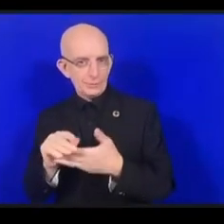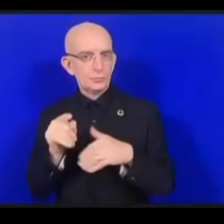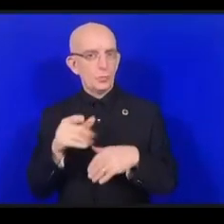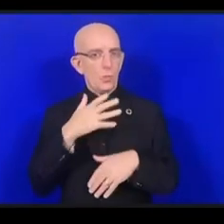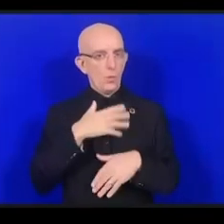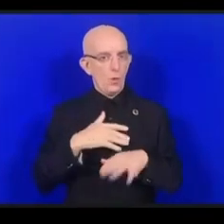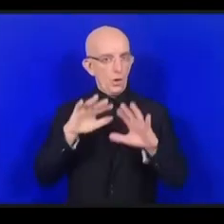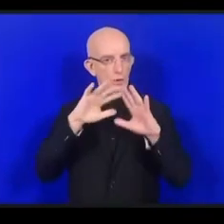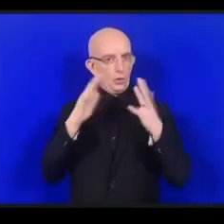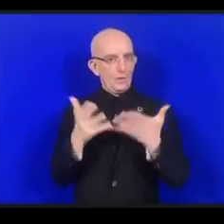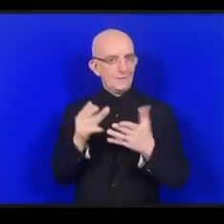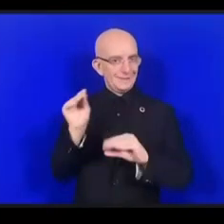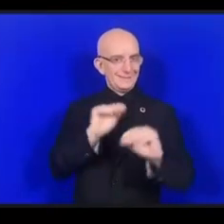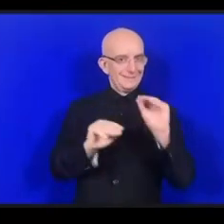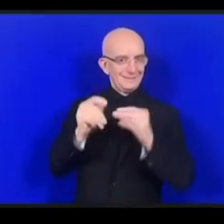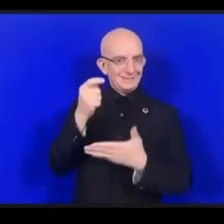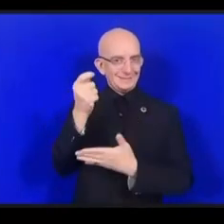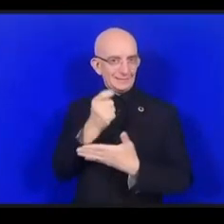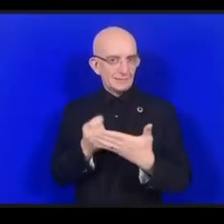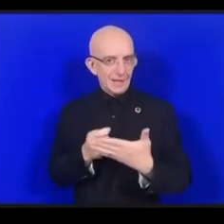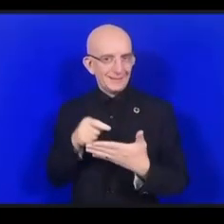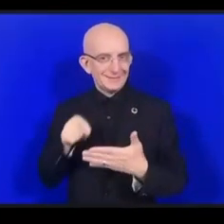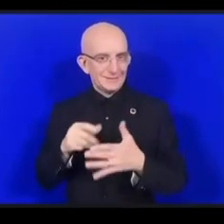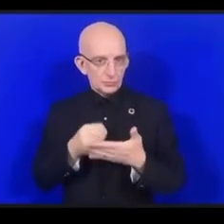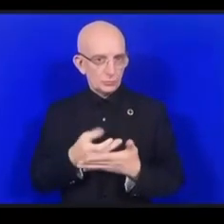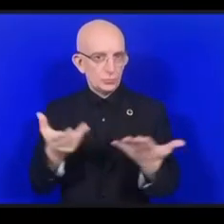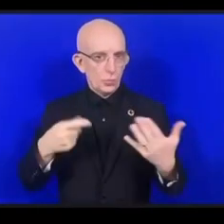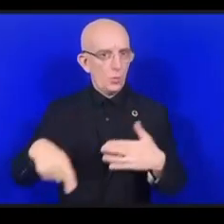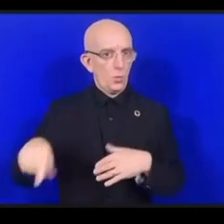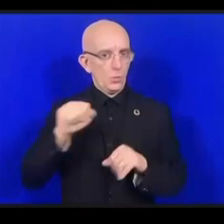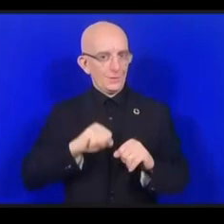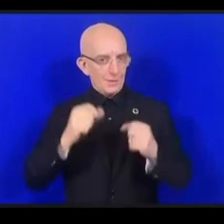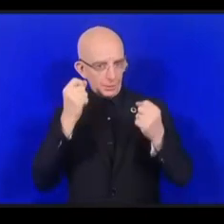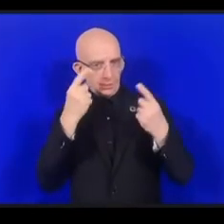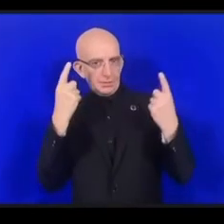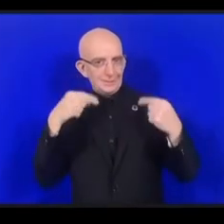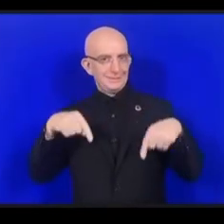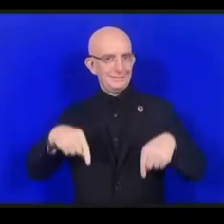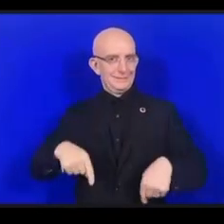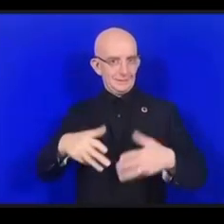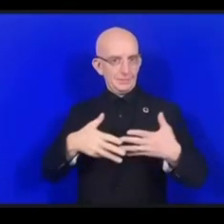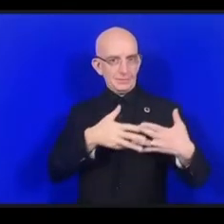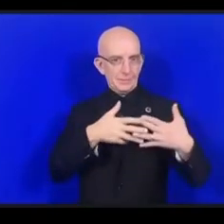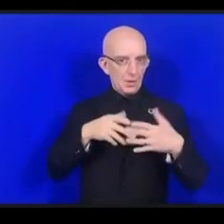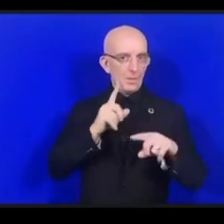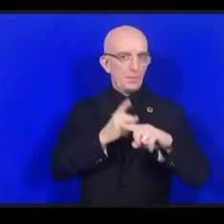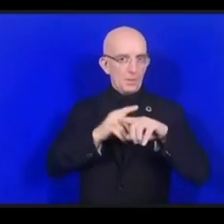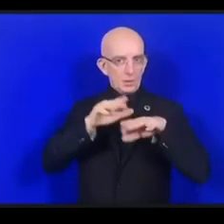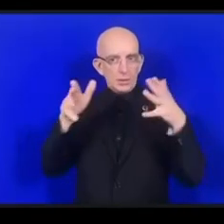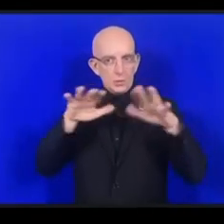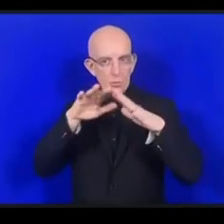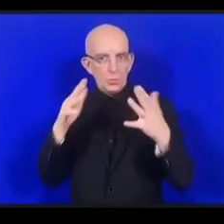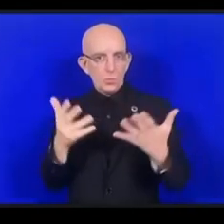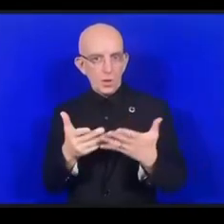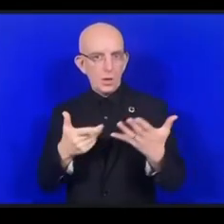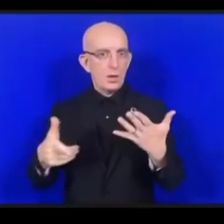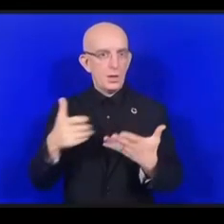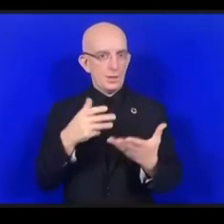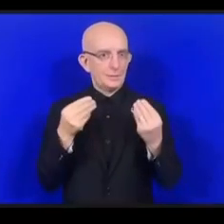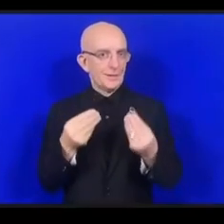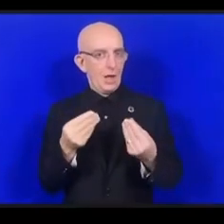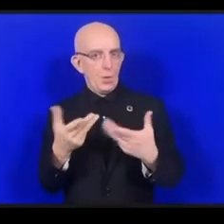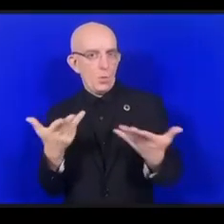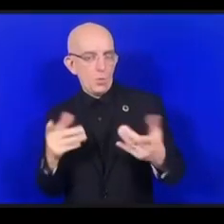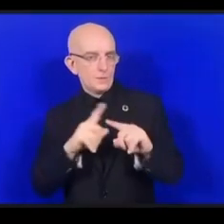los Estados Unidos y pensando las discapacidades en todo su espectro que no es específico solamente de los